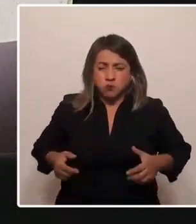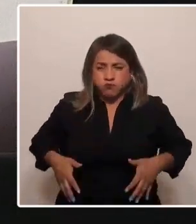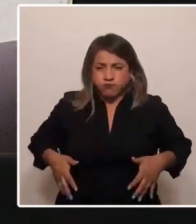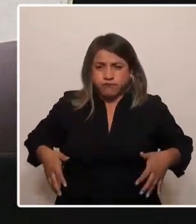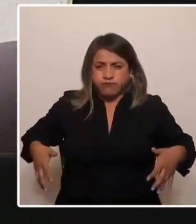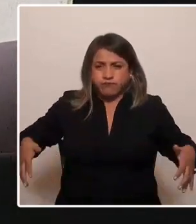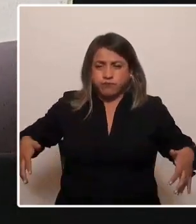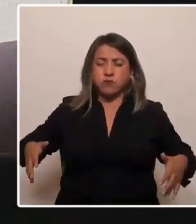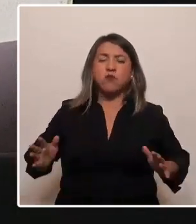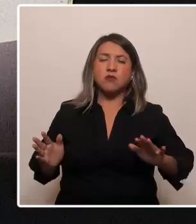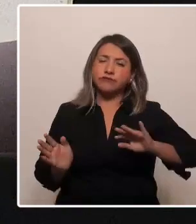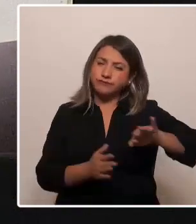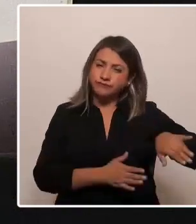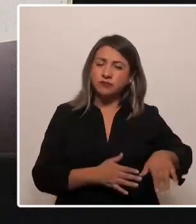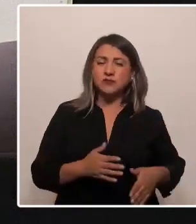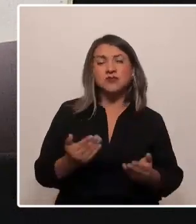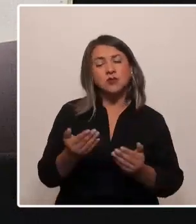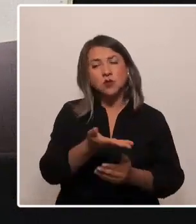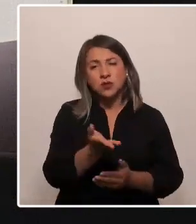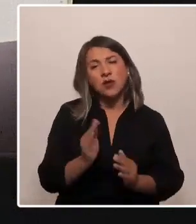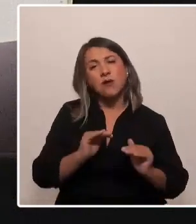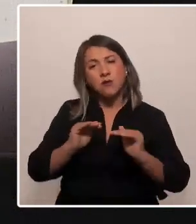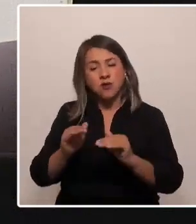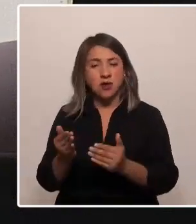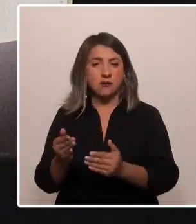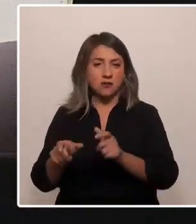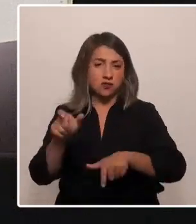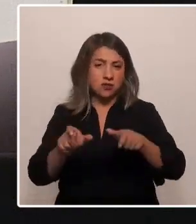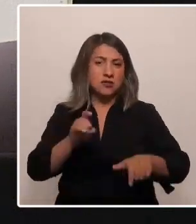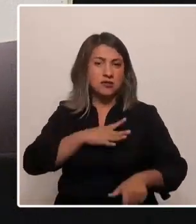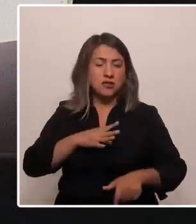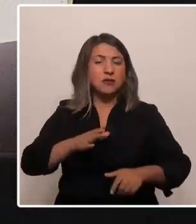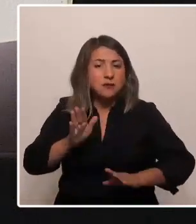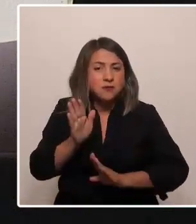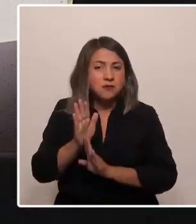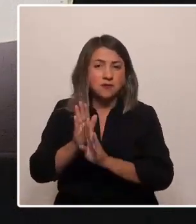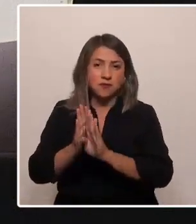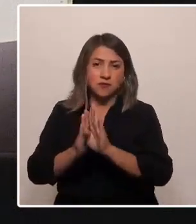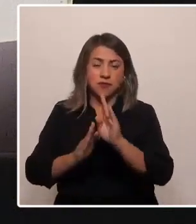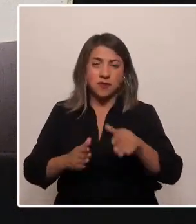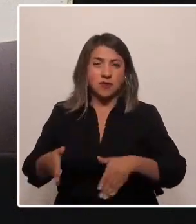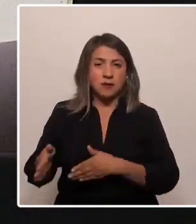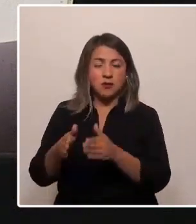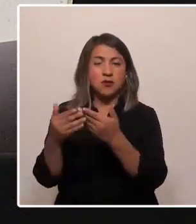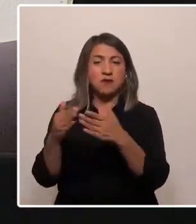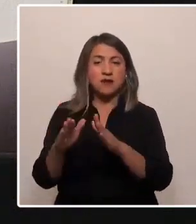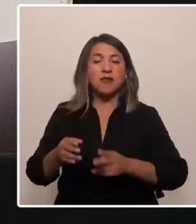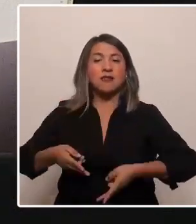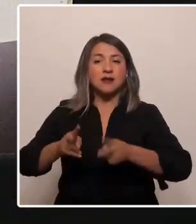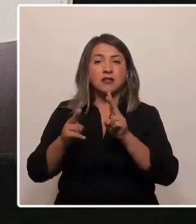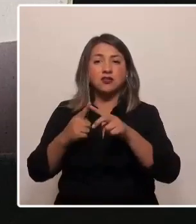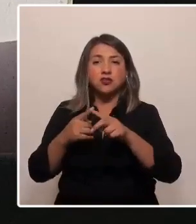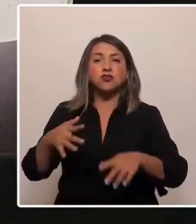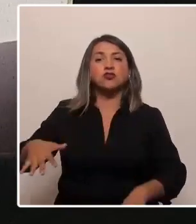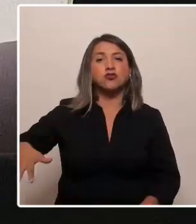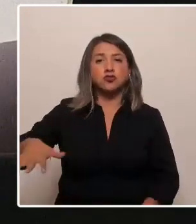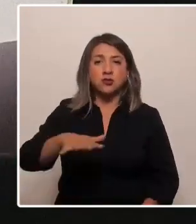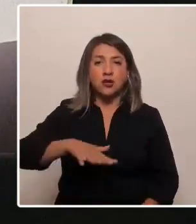de que el pueblo de Chile ejerza su soberanía y pueda iniciar un camino en libertad y con sus derechos sociales plenamente